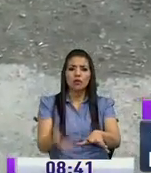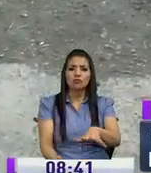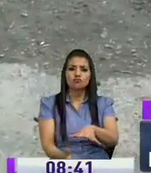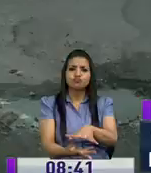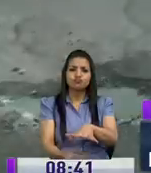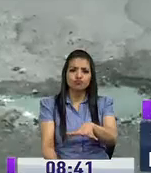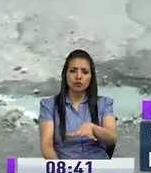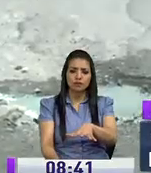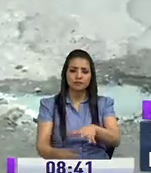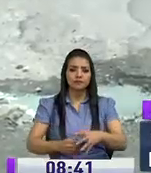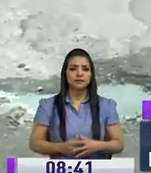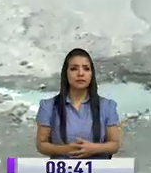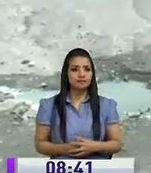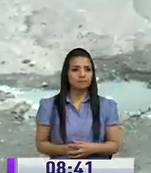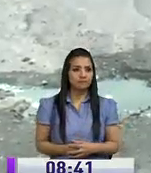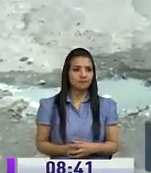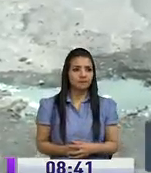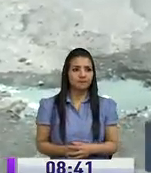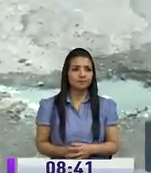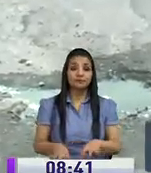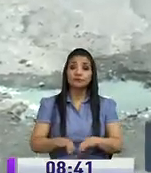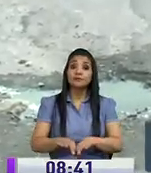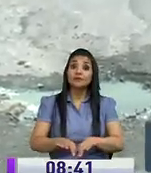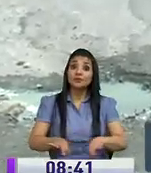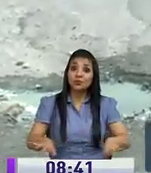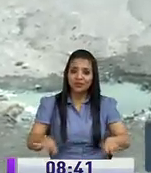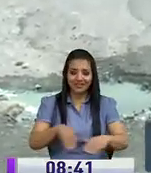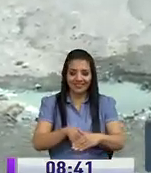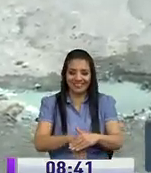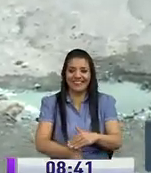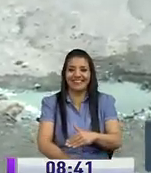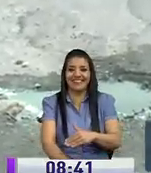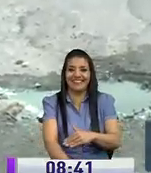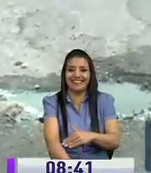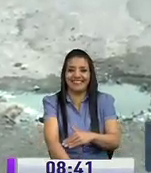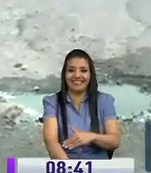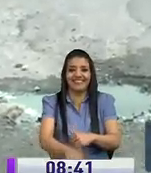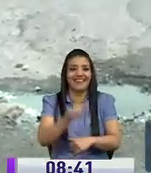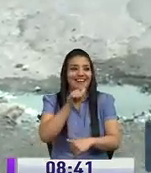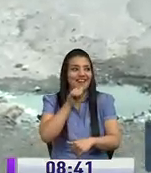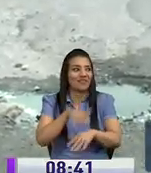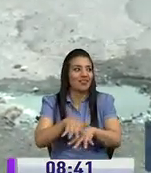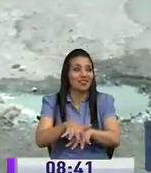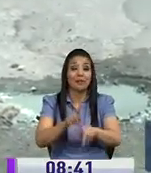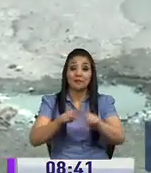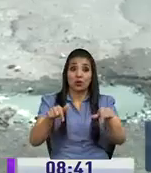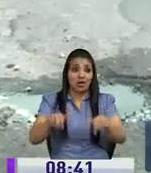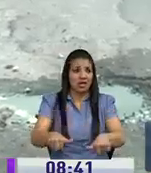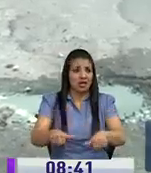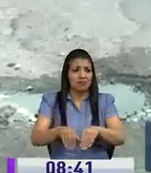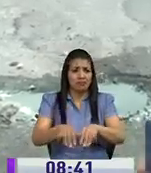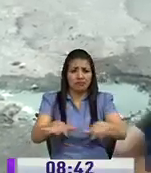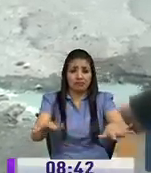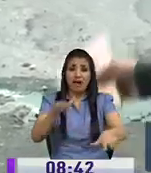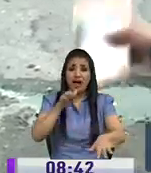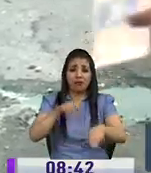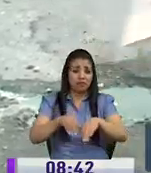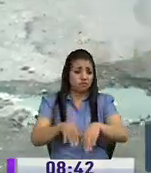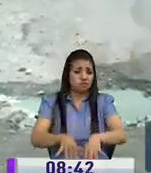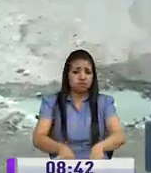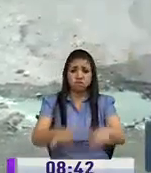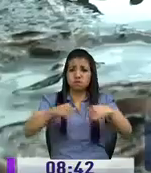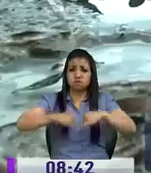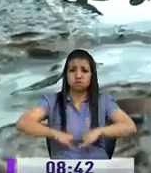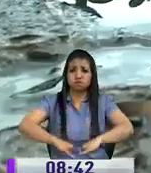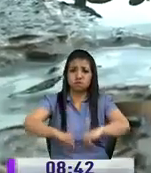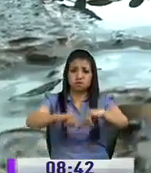líquido. Tiene que ser alguna tubería interna del agua, pero aquí se está yendo el agua